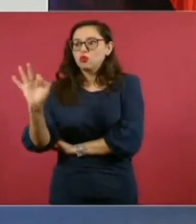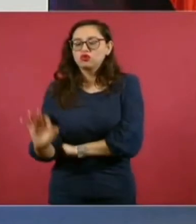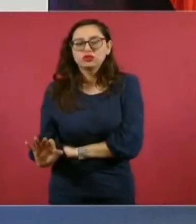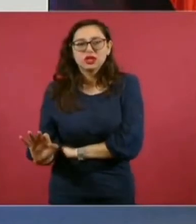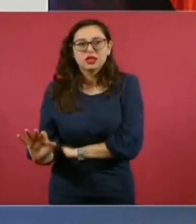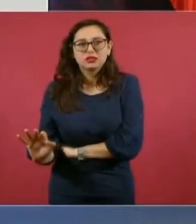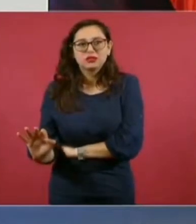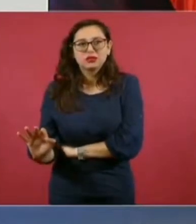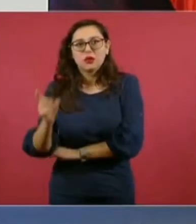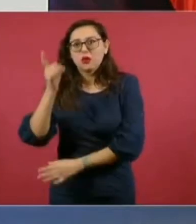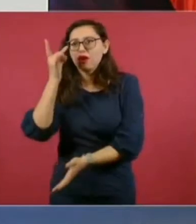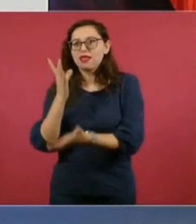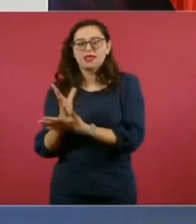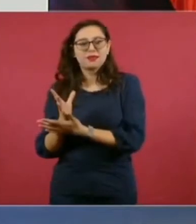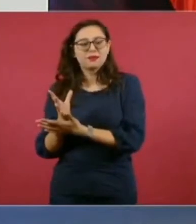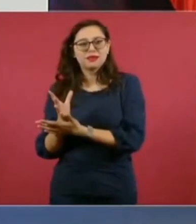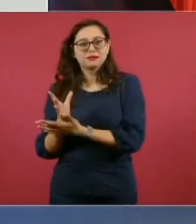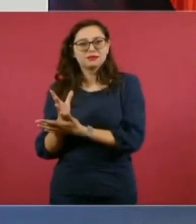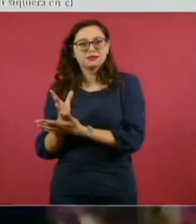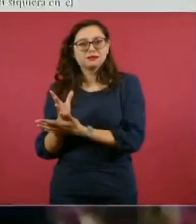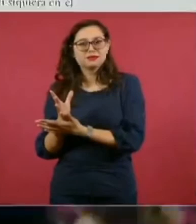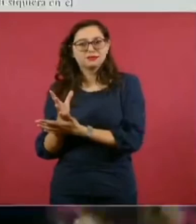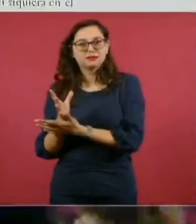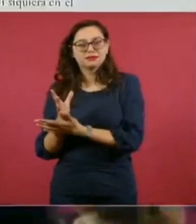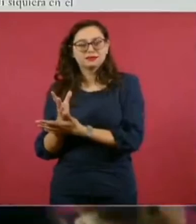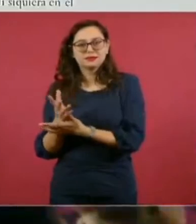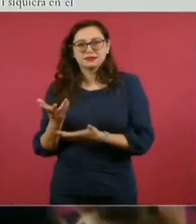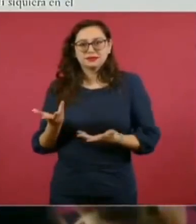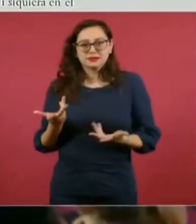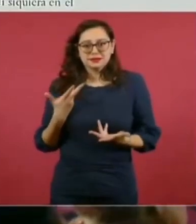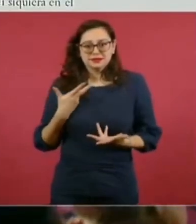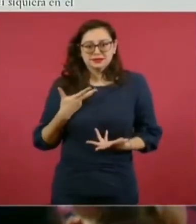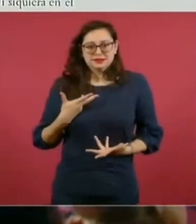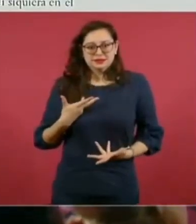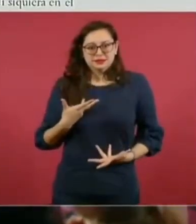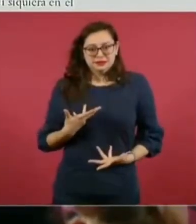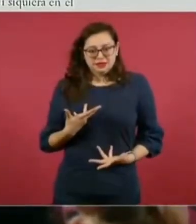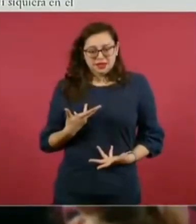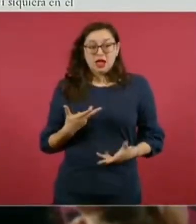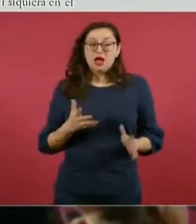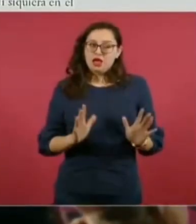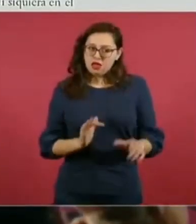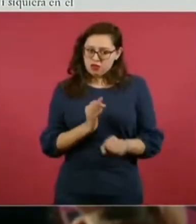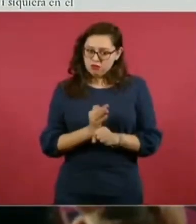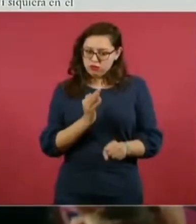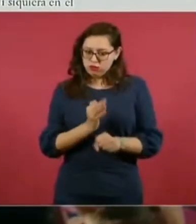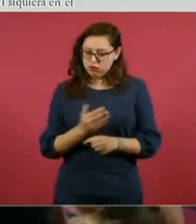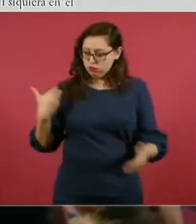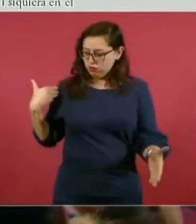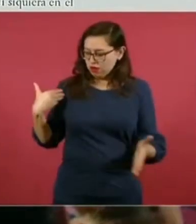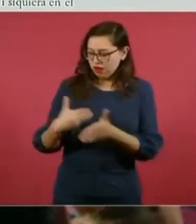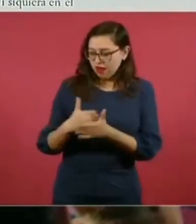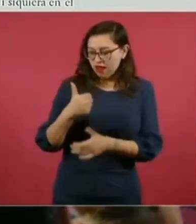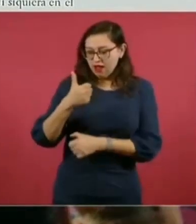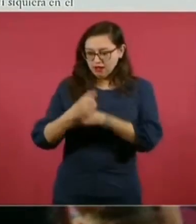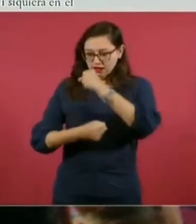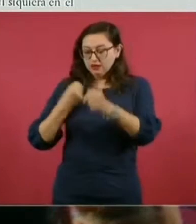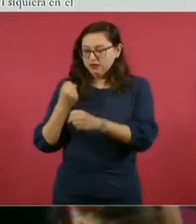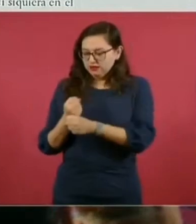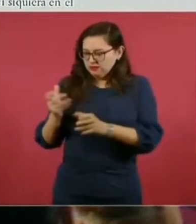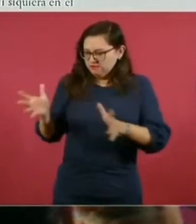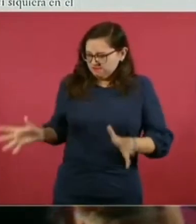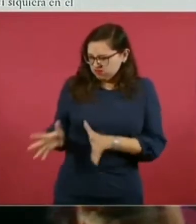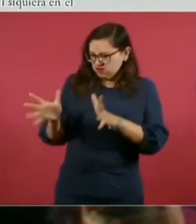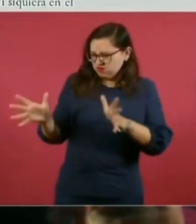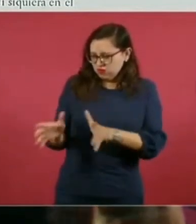toda la energía eléctrica que se consume en el país. Ahora ya recuperamos, ya se rescató